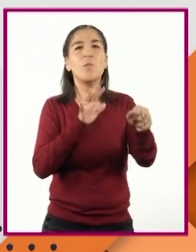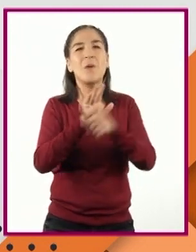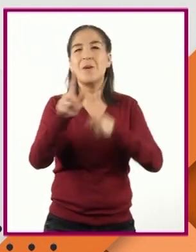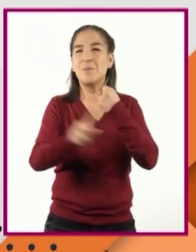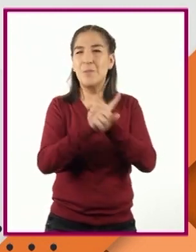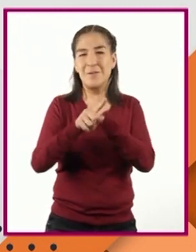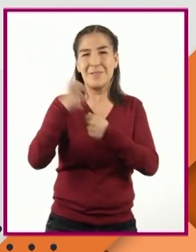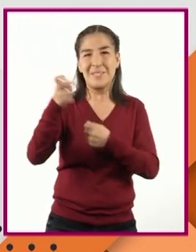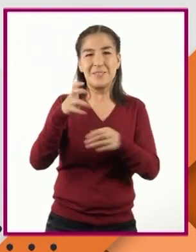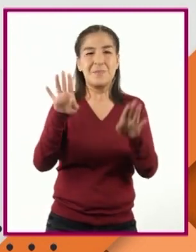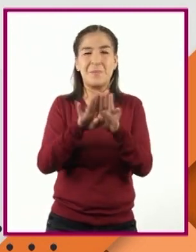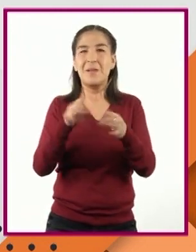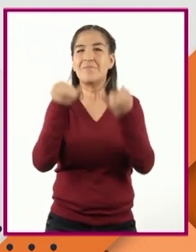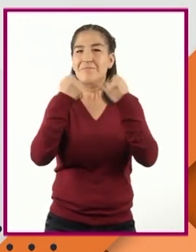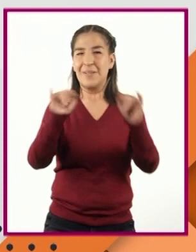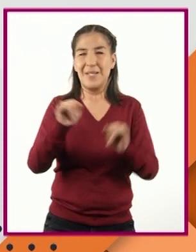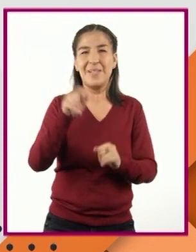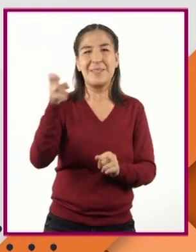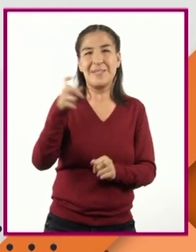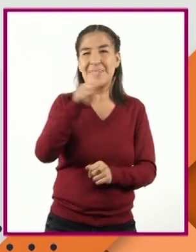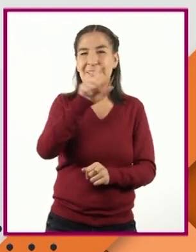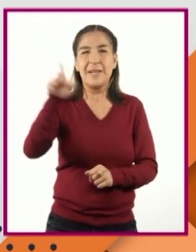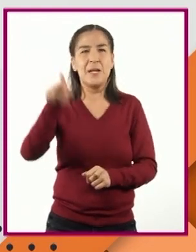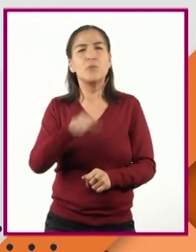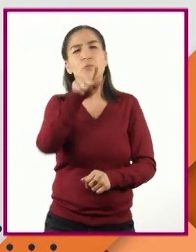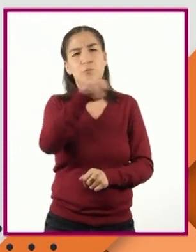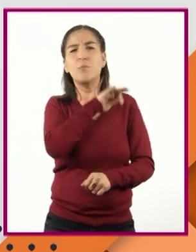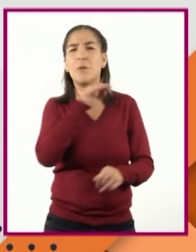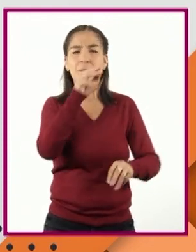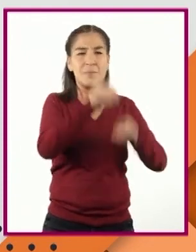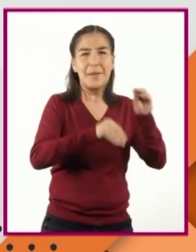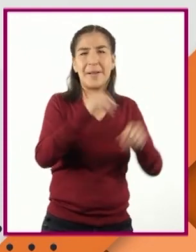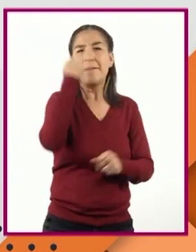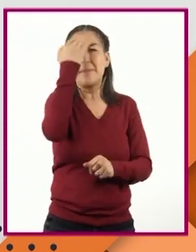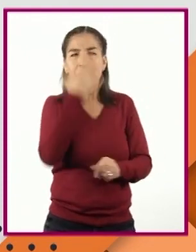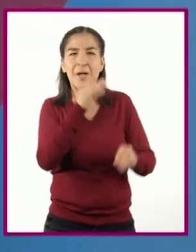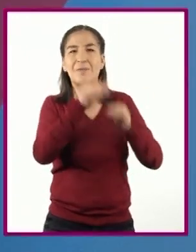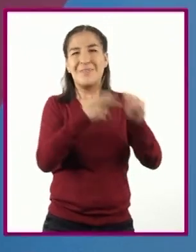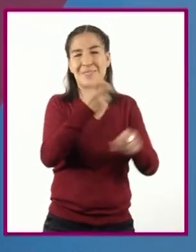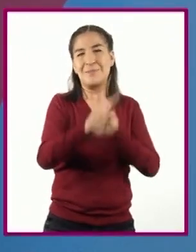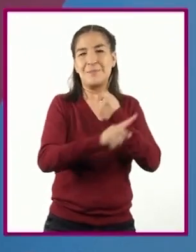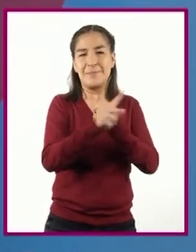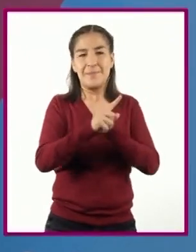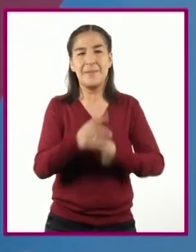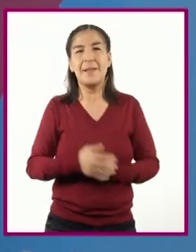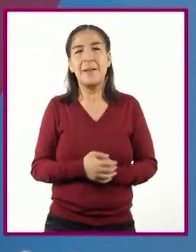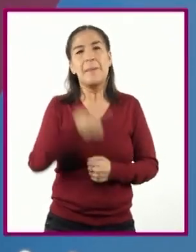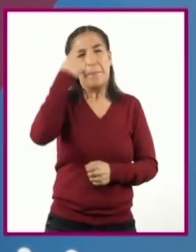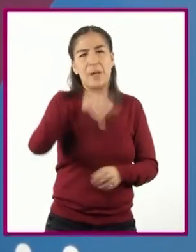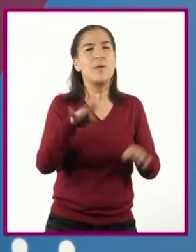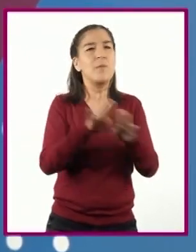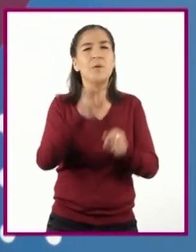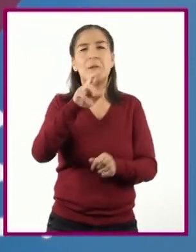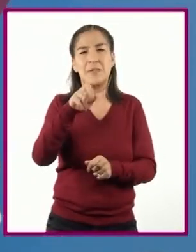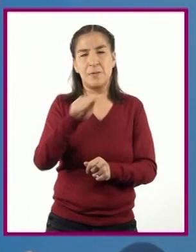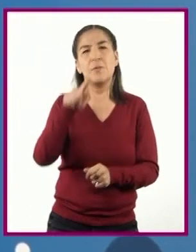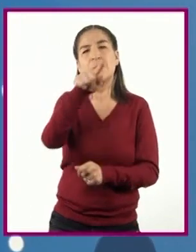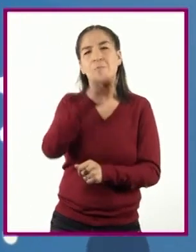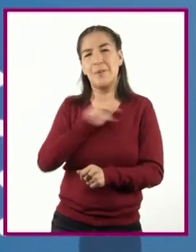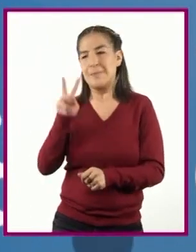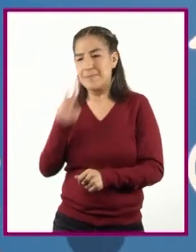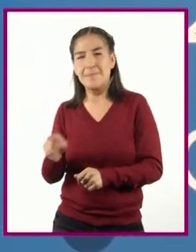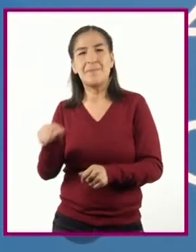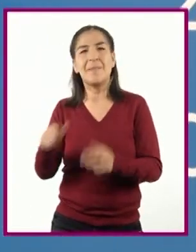Texas. Pueden ilustrar su trabajo con imágenes relacionadas con el conflicto. Para superar el reto, pueden consultar